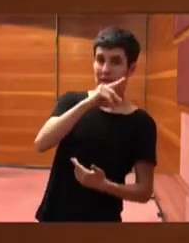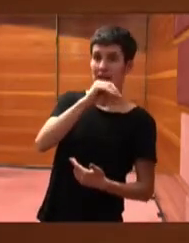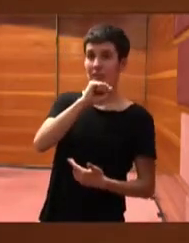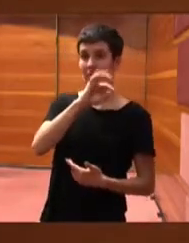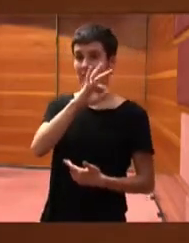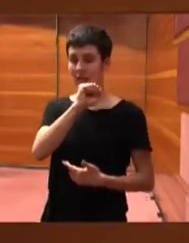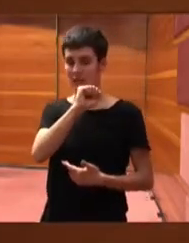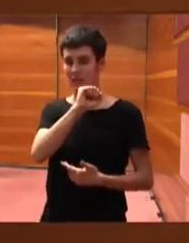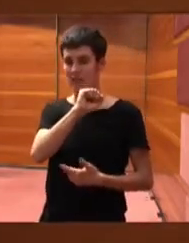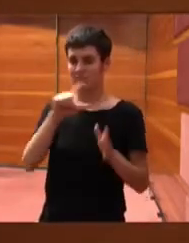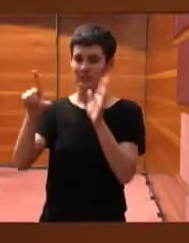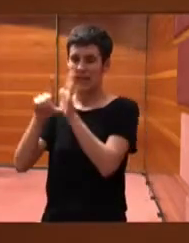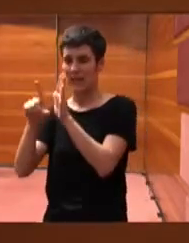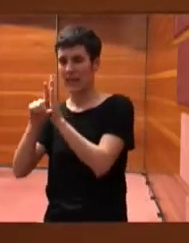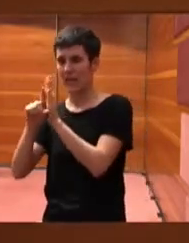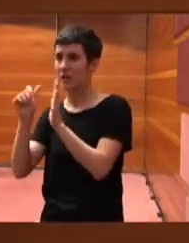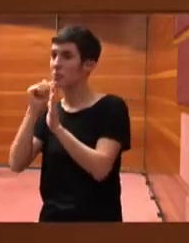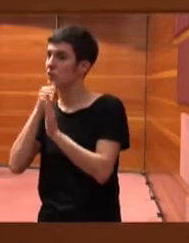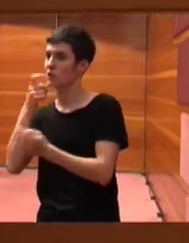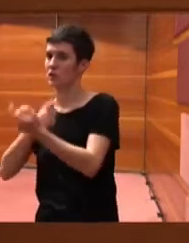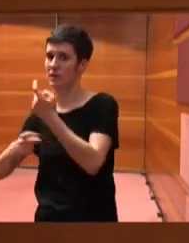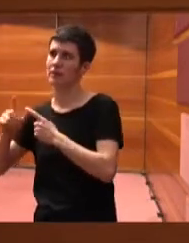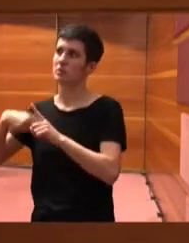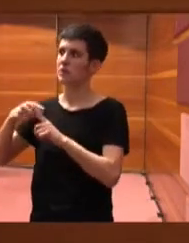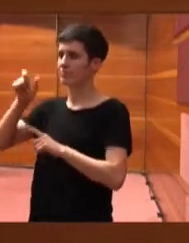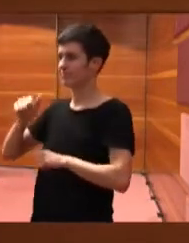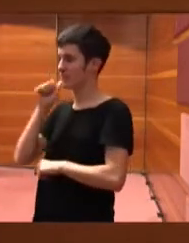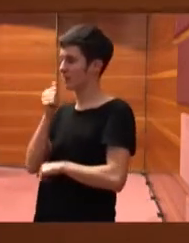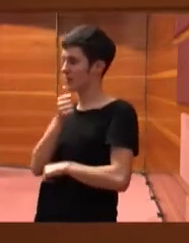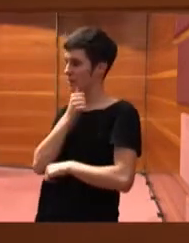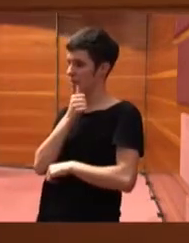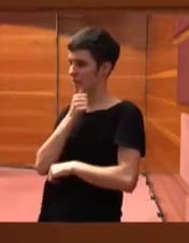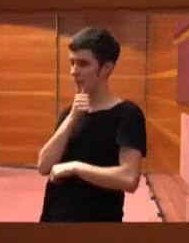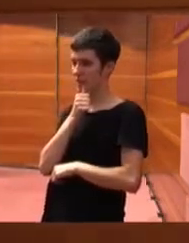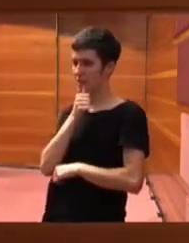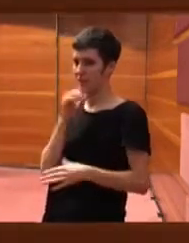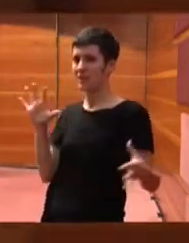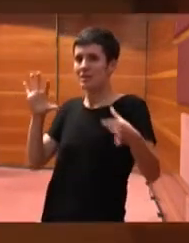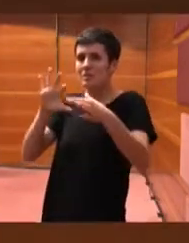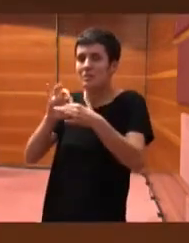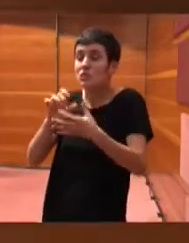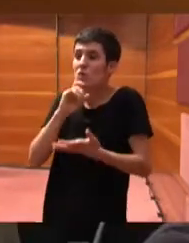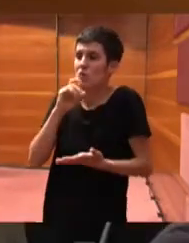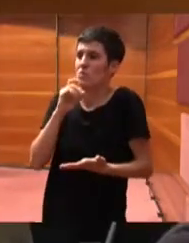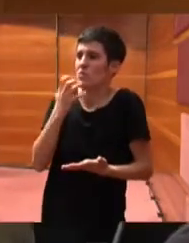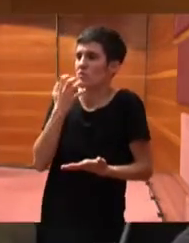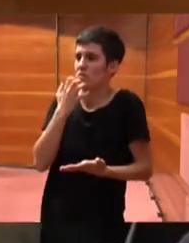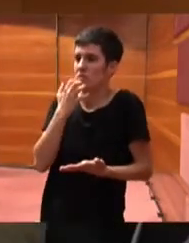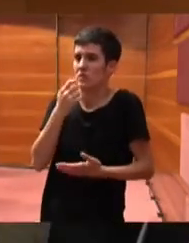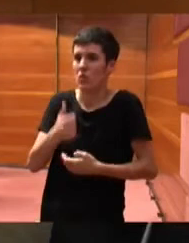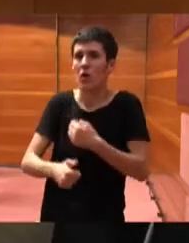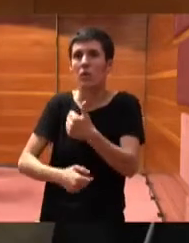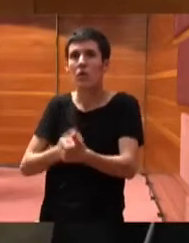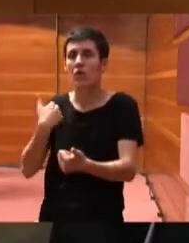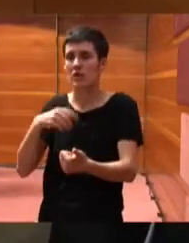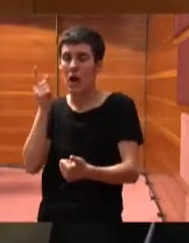ley de protección de datos y con la privacidad de las personas si cada vez tenemos la geolocalización